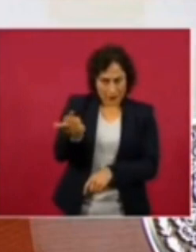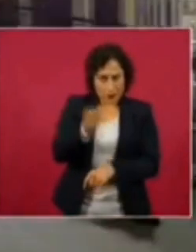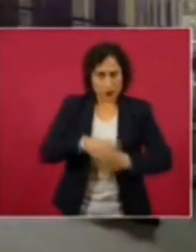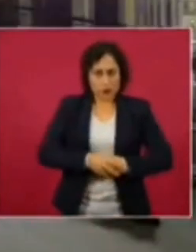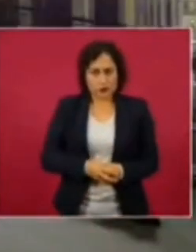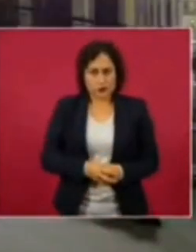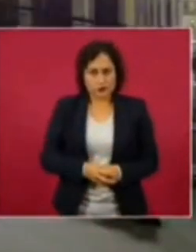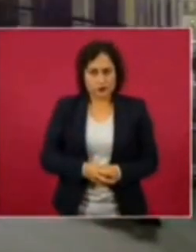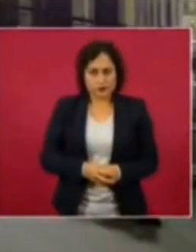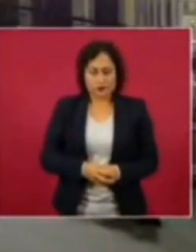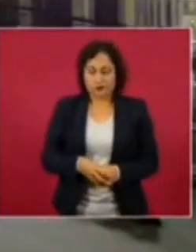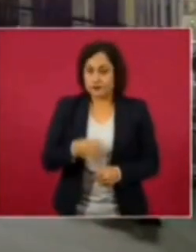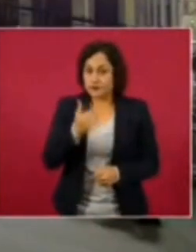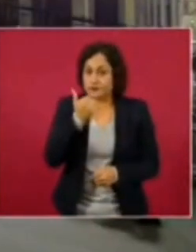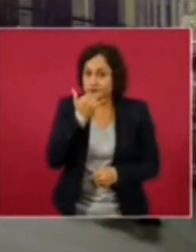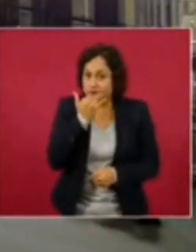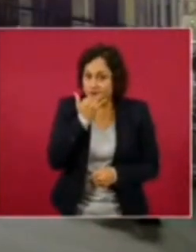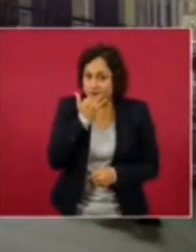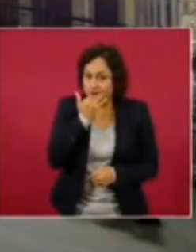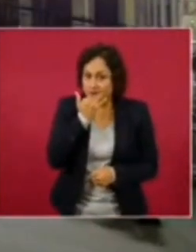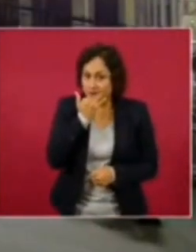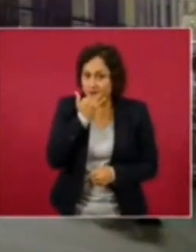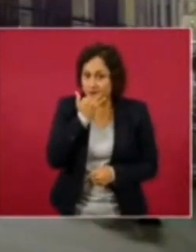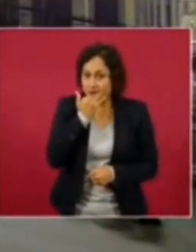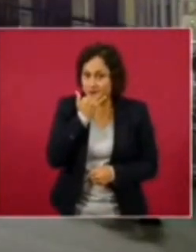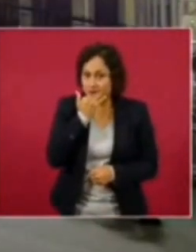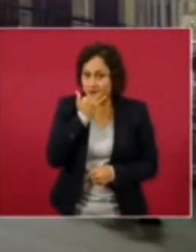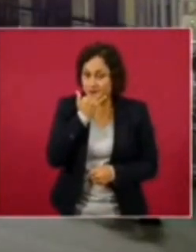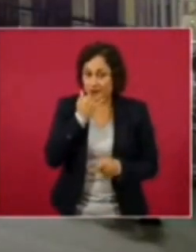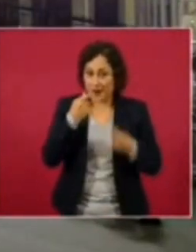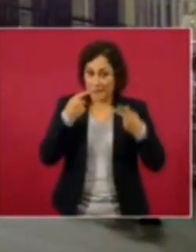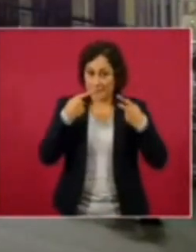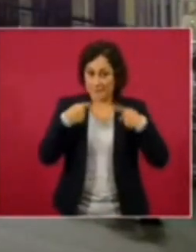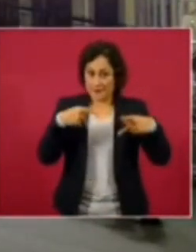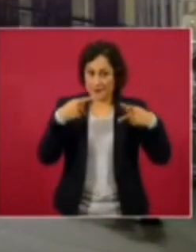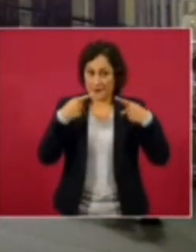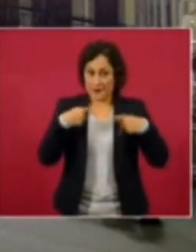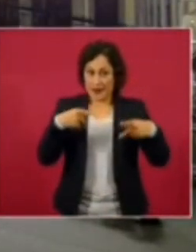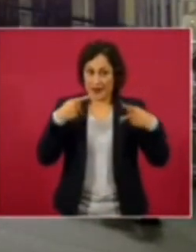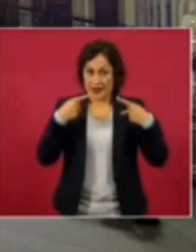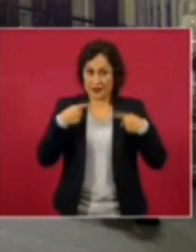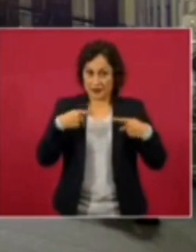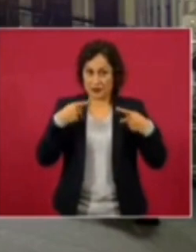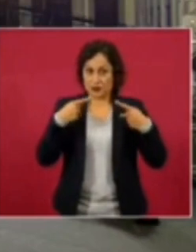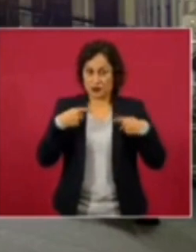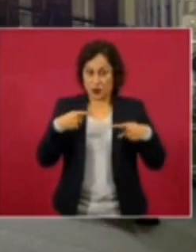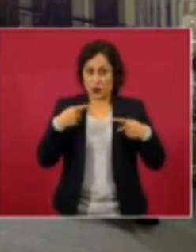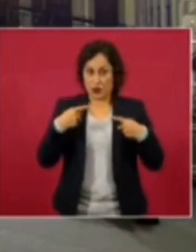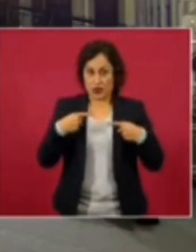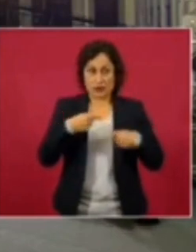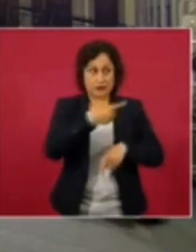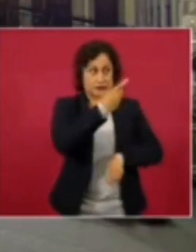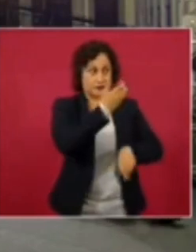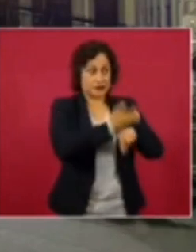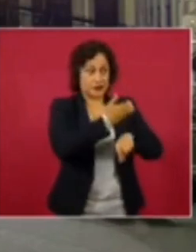que no es corrupción recibir dinero del gobierno de eeuu